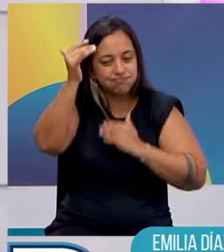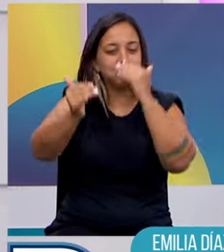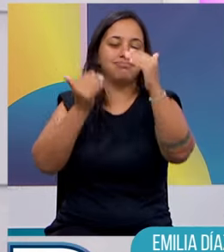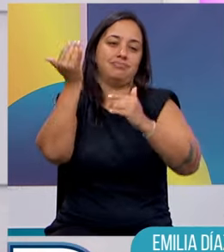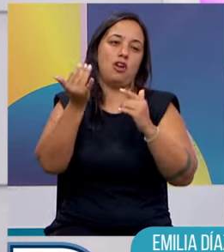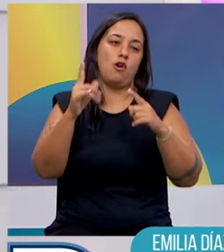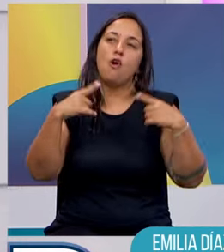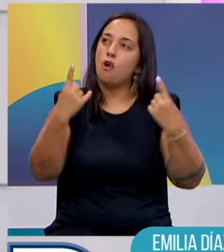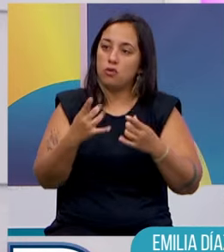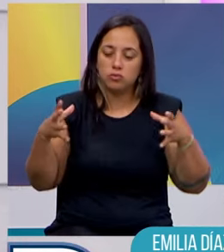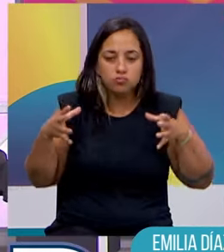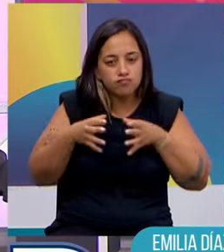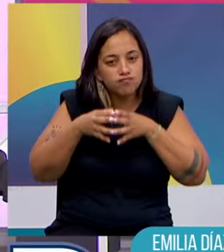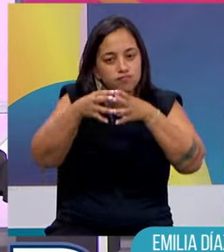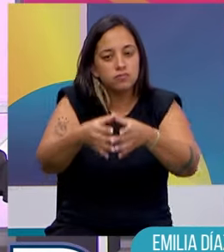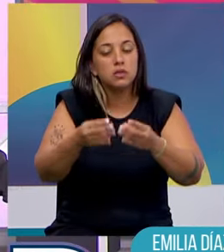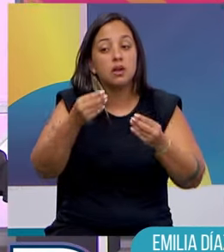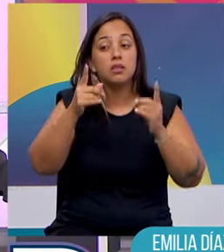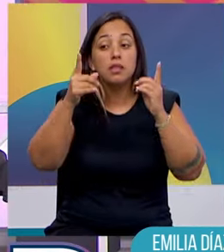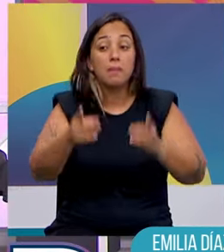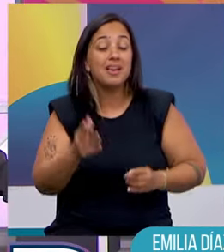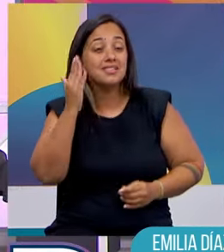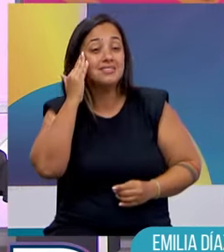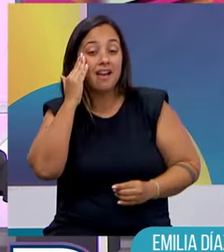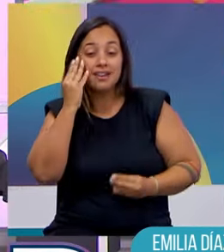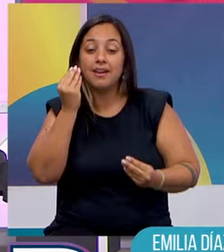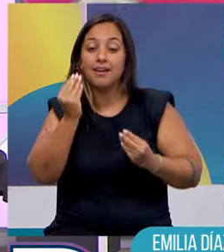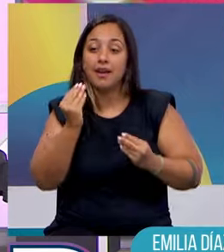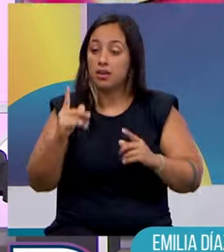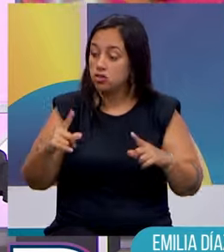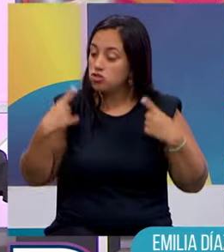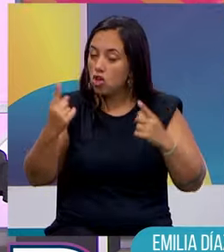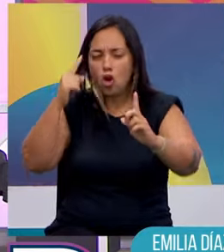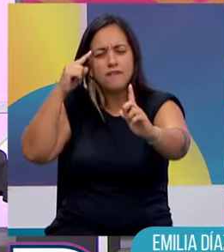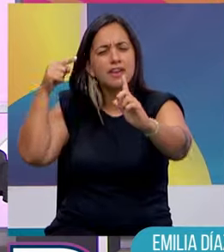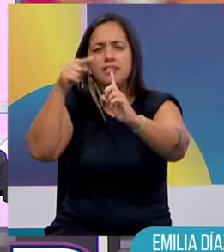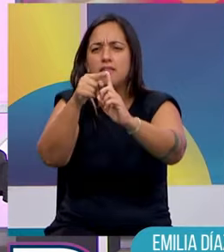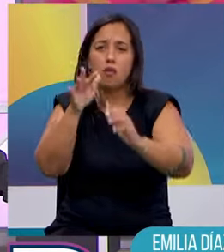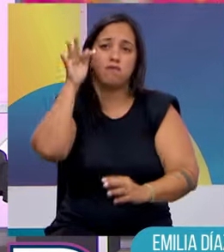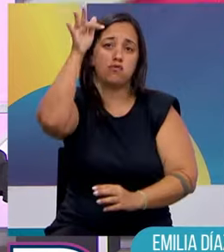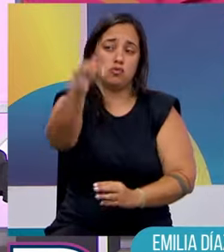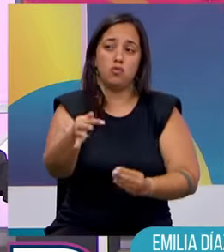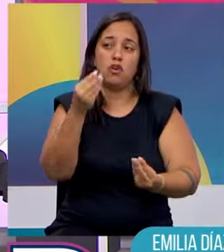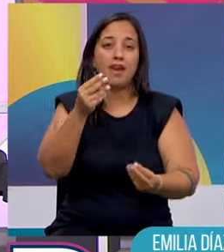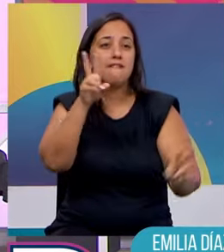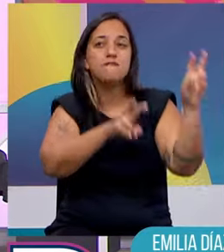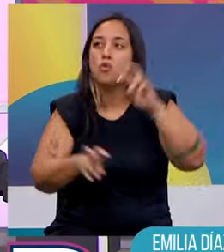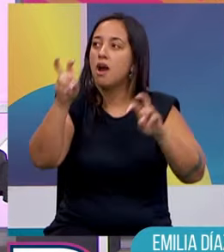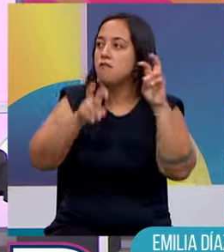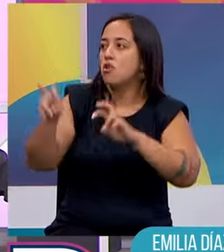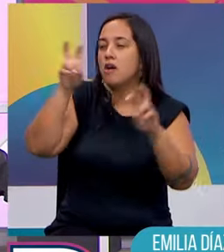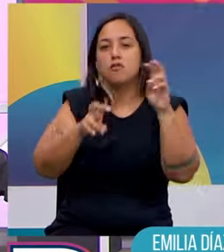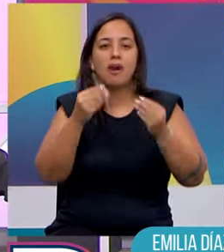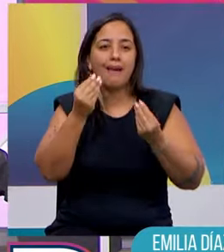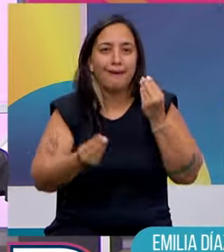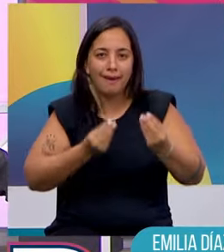lo que decías hoy, que todos apuntamos y vamos hacia el mañana, cada uno... Buscando cosas totalmente distintas. Hay que encontrar